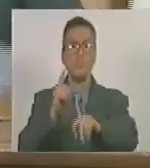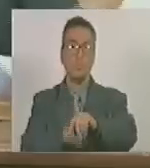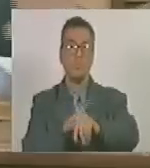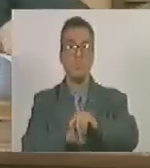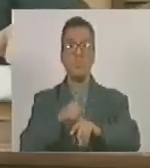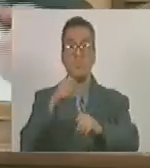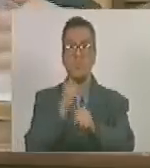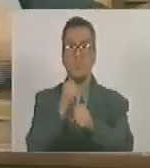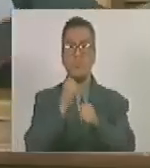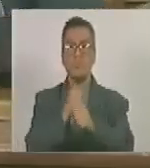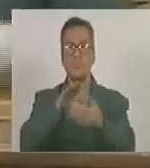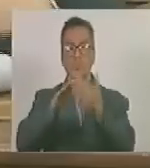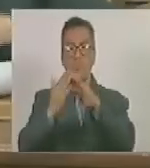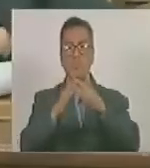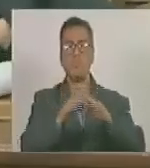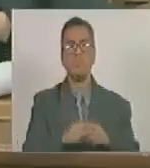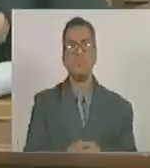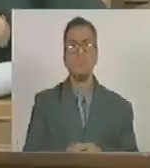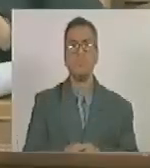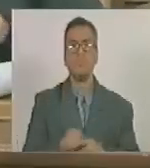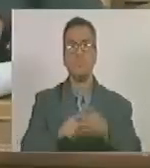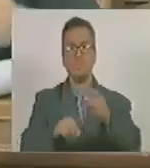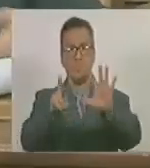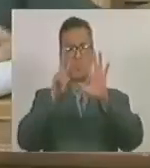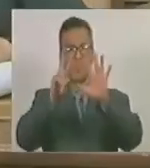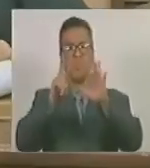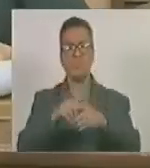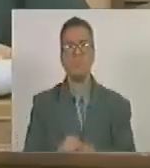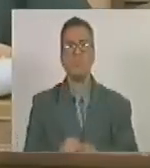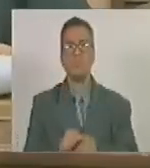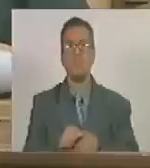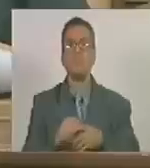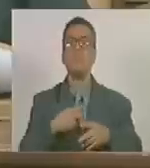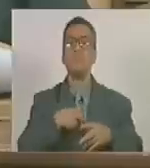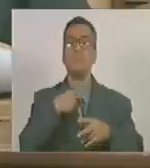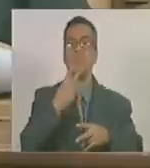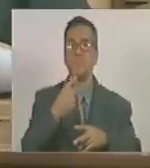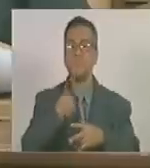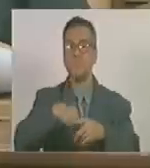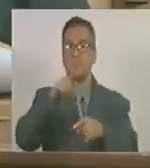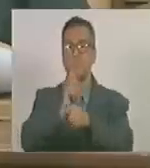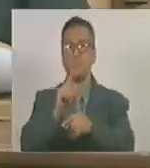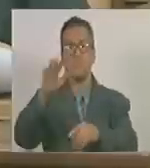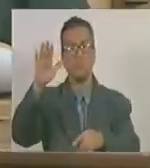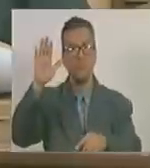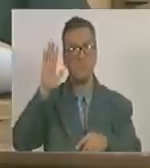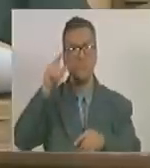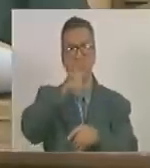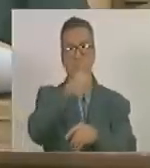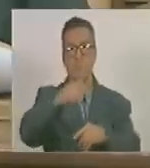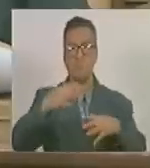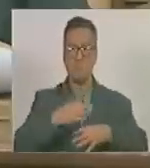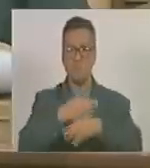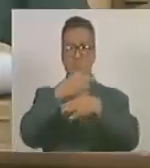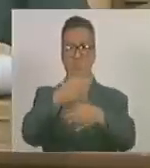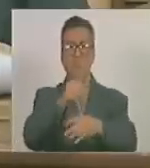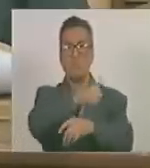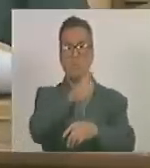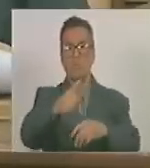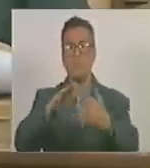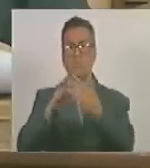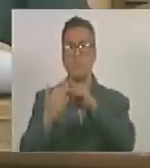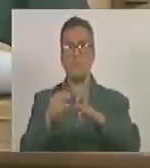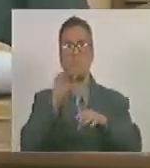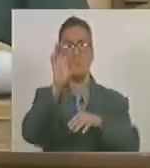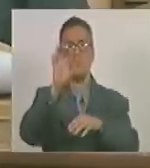para el trabajo comunitario. 7. Espíritu unitario y compromiso con los intereses de la comunidad y